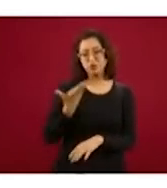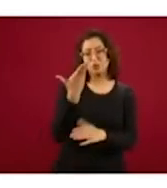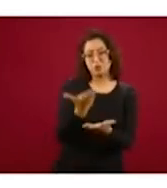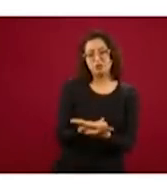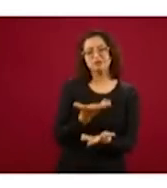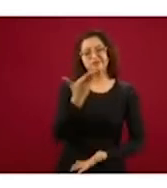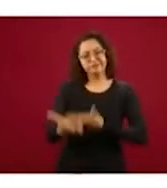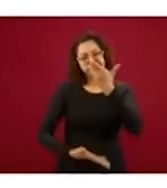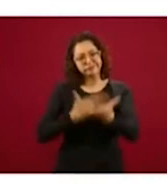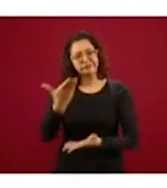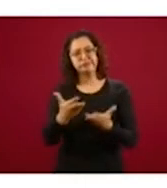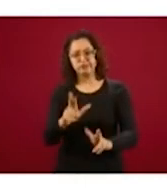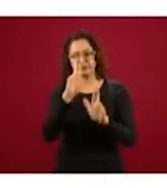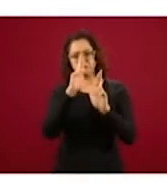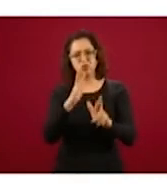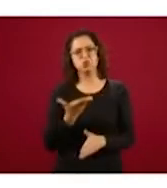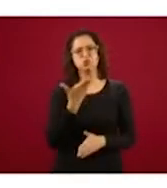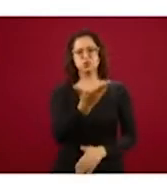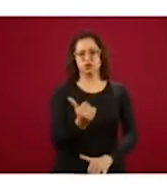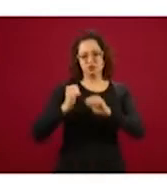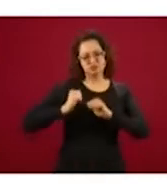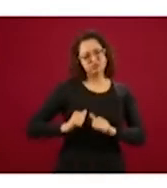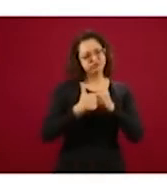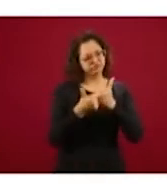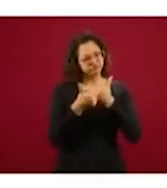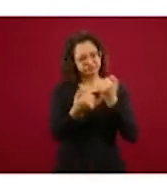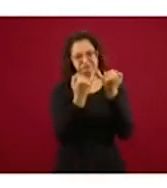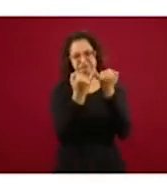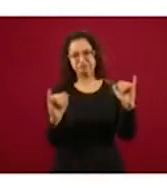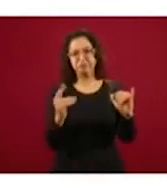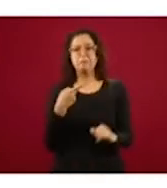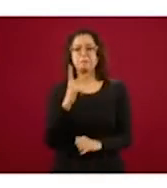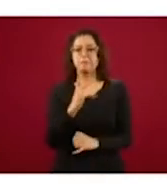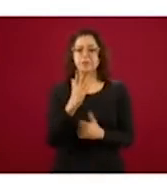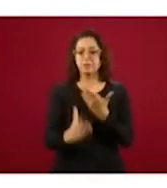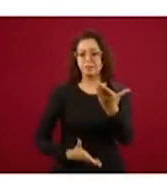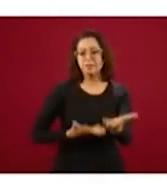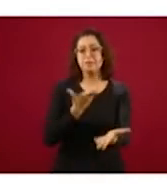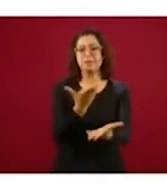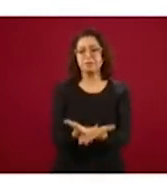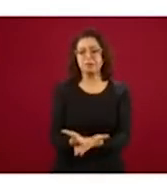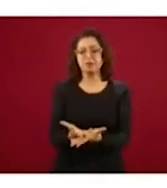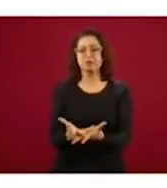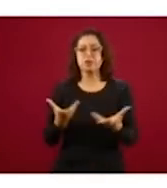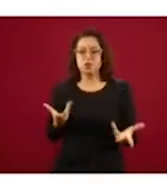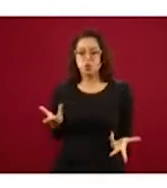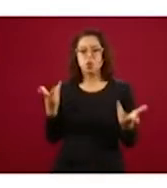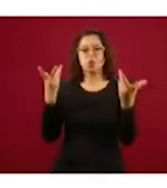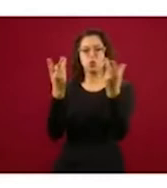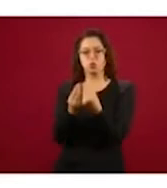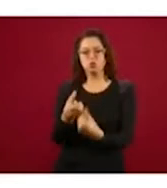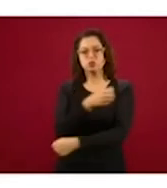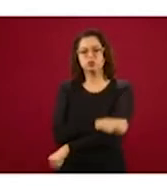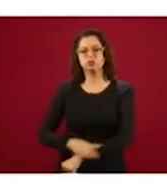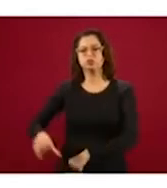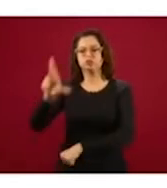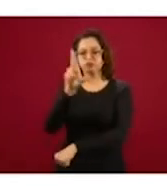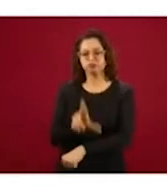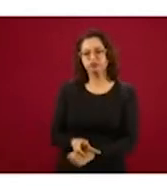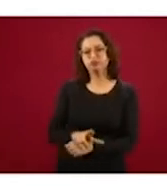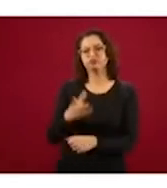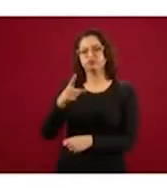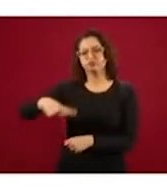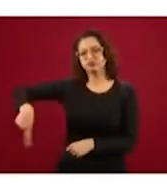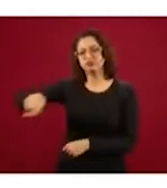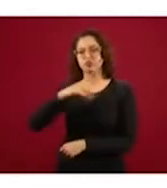absoluto respeto a la autonomía del poder que usted representa su invaluable participación para aprender juntos y de manera coordinada dicha